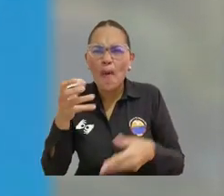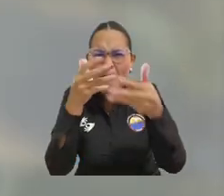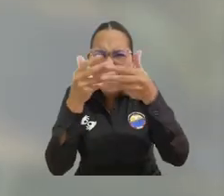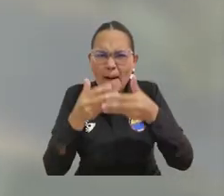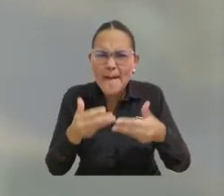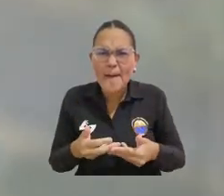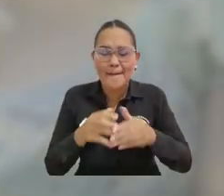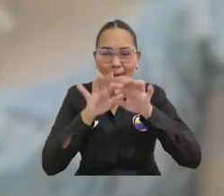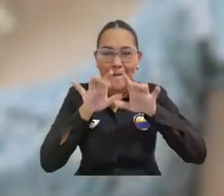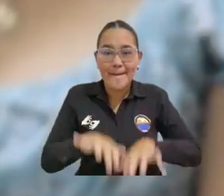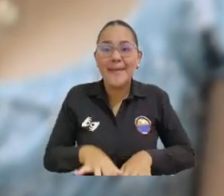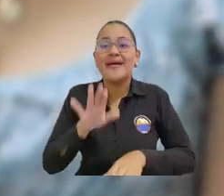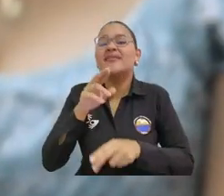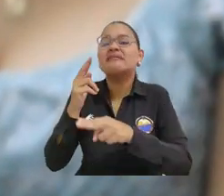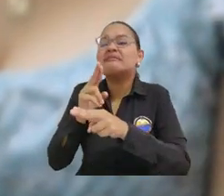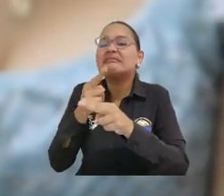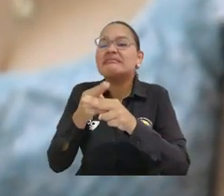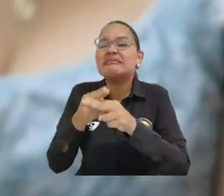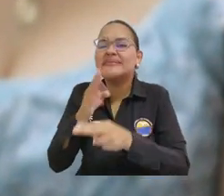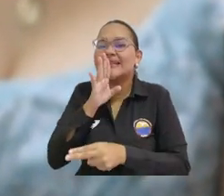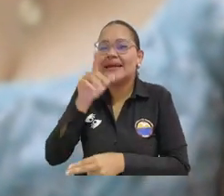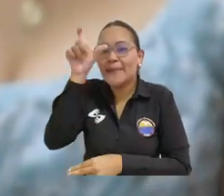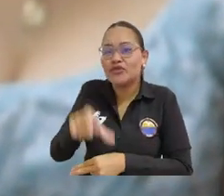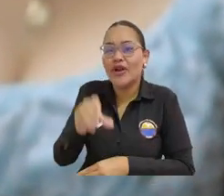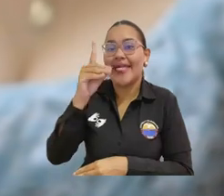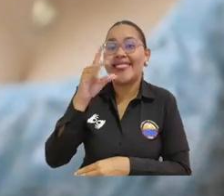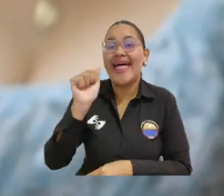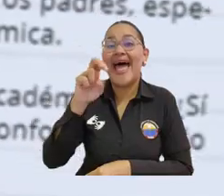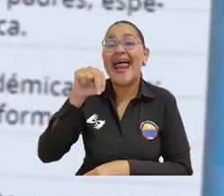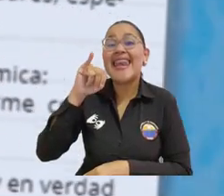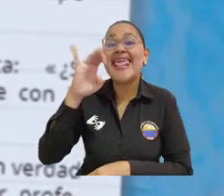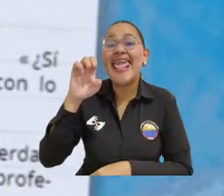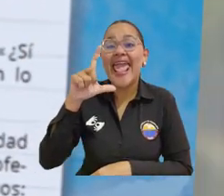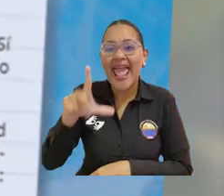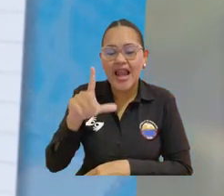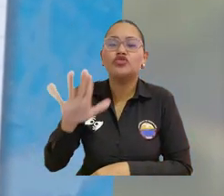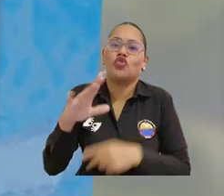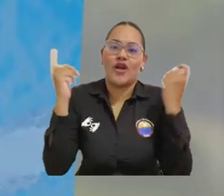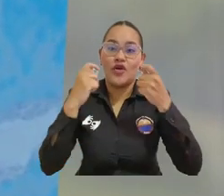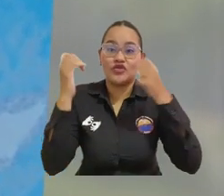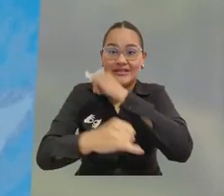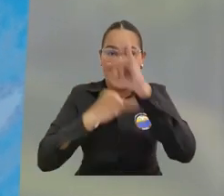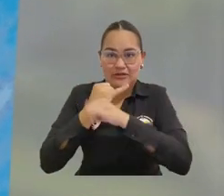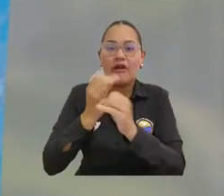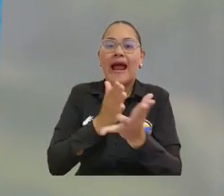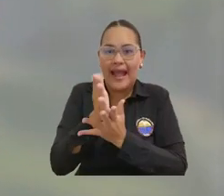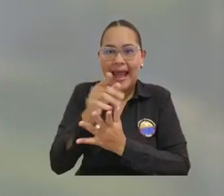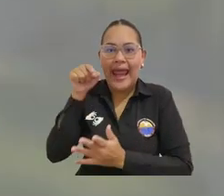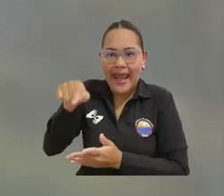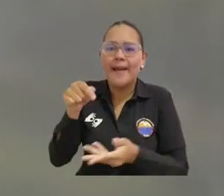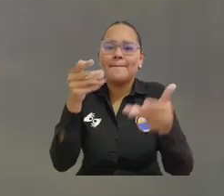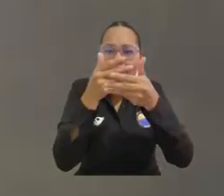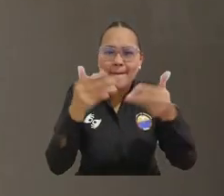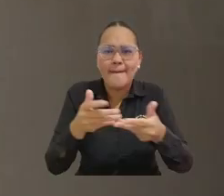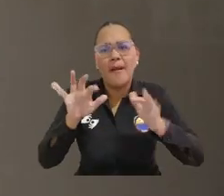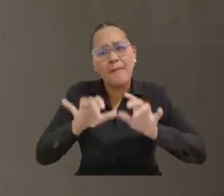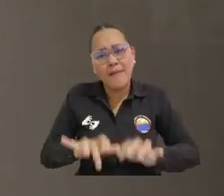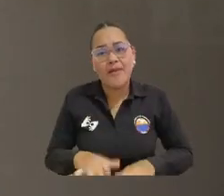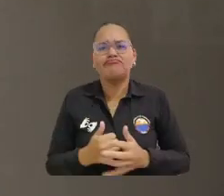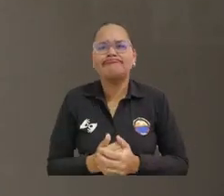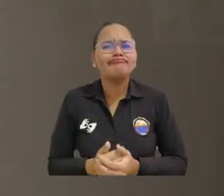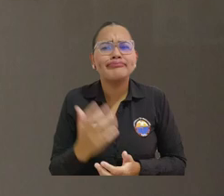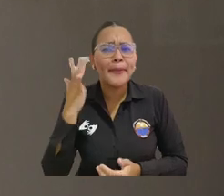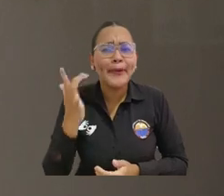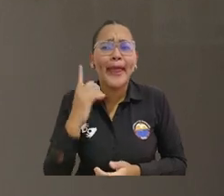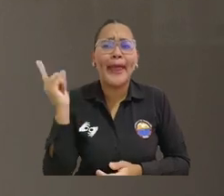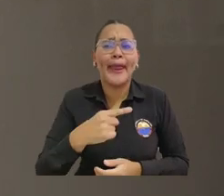de los textos publicados fue escrito por Daniel Patiño Vázquez estudiante del programa de negocios internacionales porque las personas siempre hablan